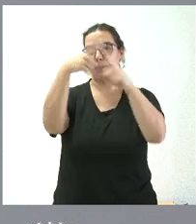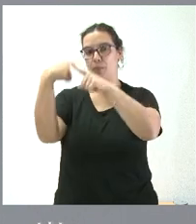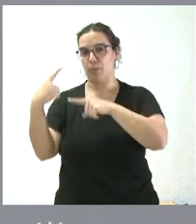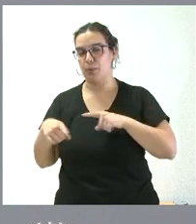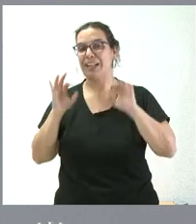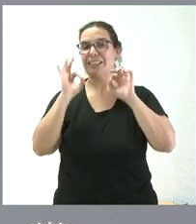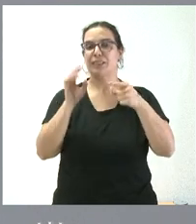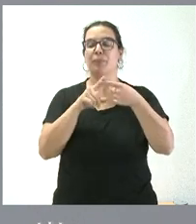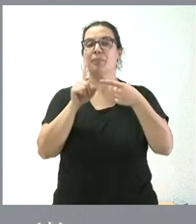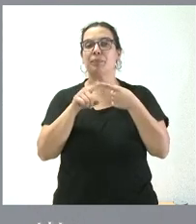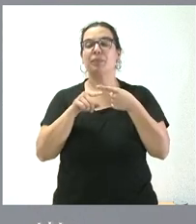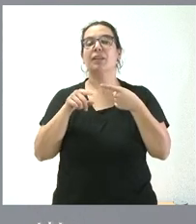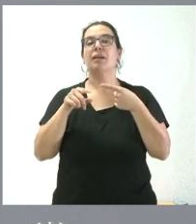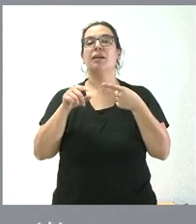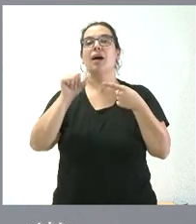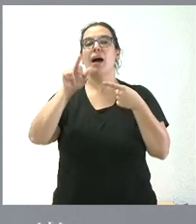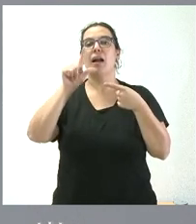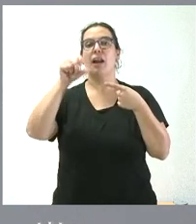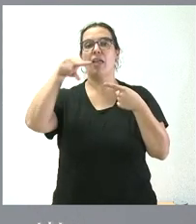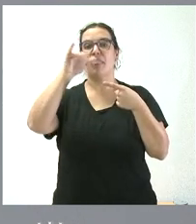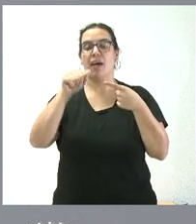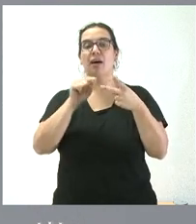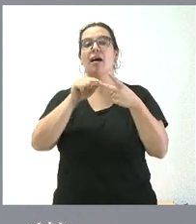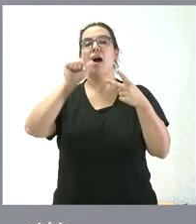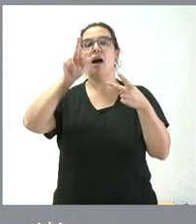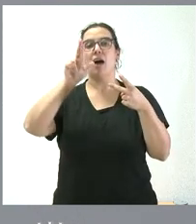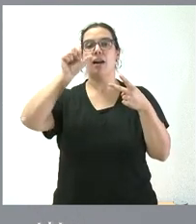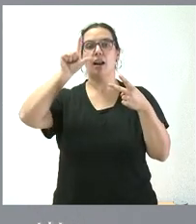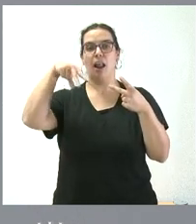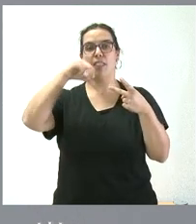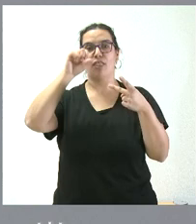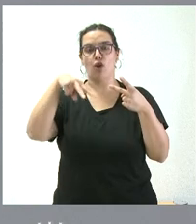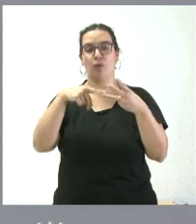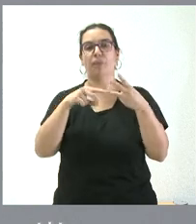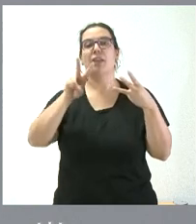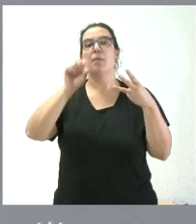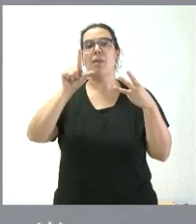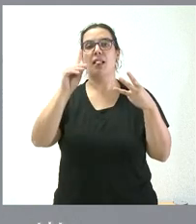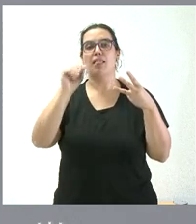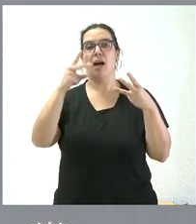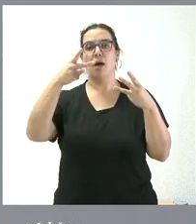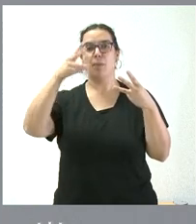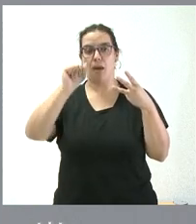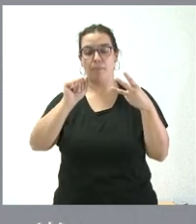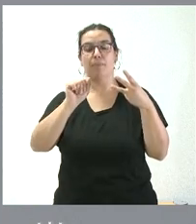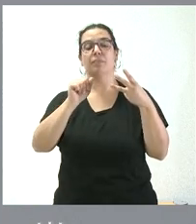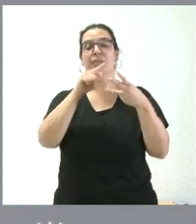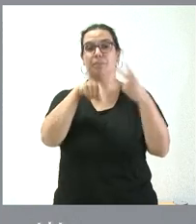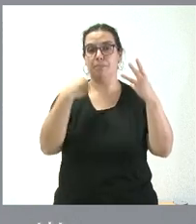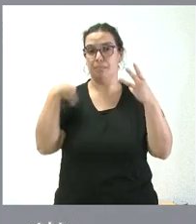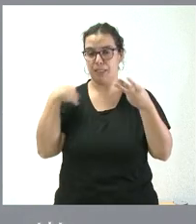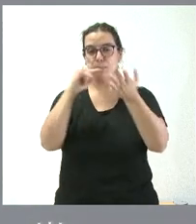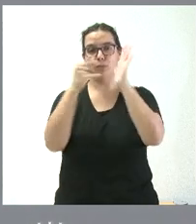hablamos de las Riberas de los ríos arlanza arlanzón y valdavia también financiados con fondos del mecanismo